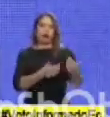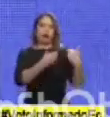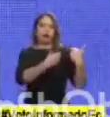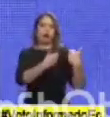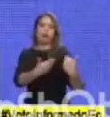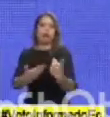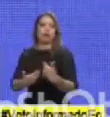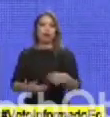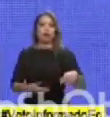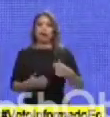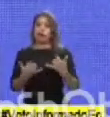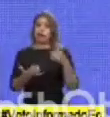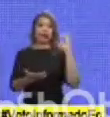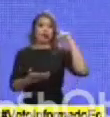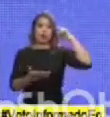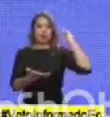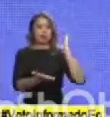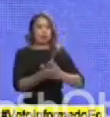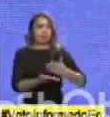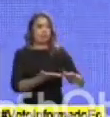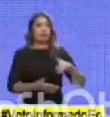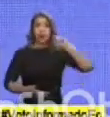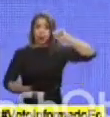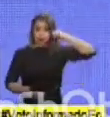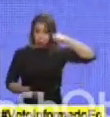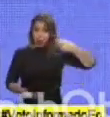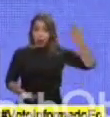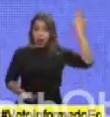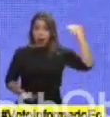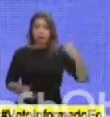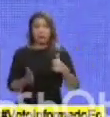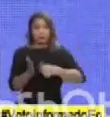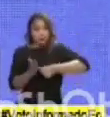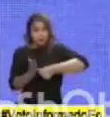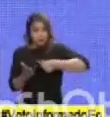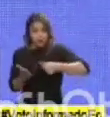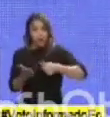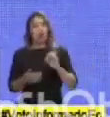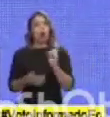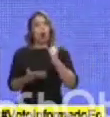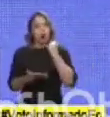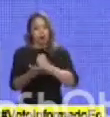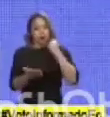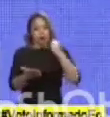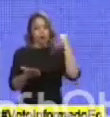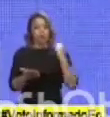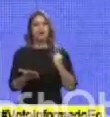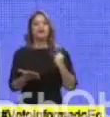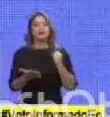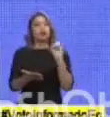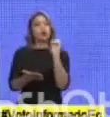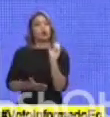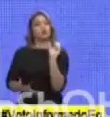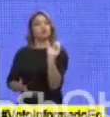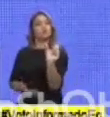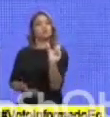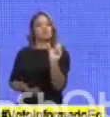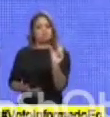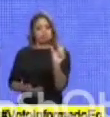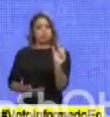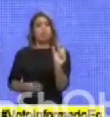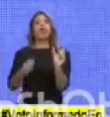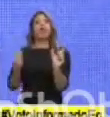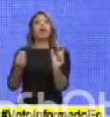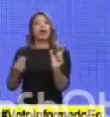ciudadanos recuerdan Cómo era antes cuando iban a sacar una cédula un pasaporte una licencia iban